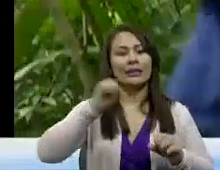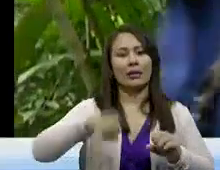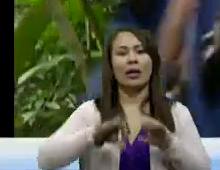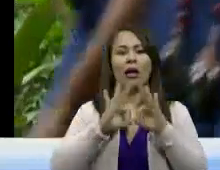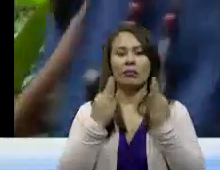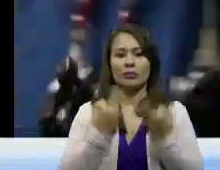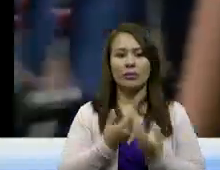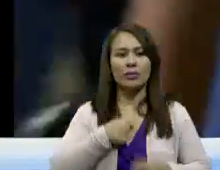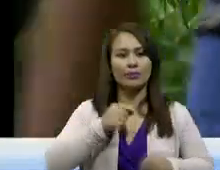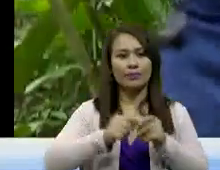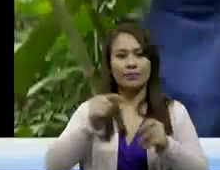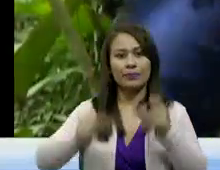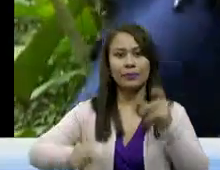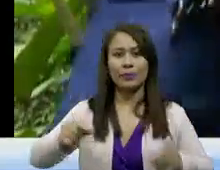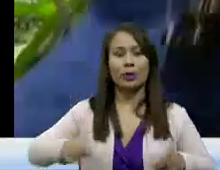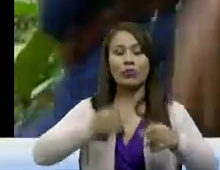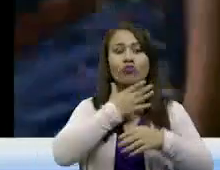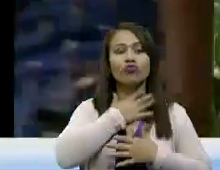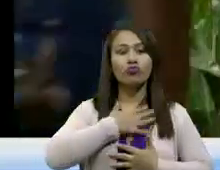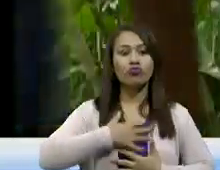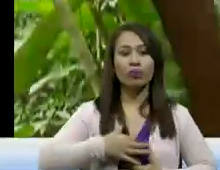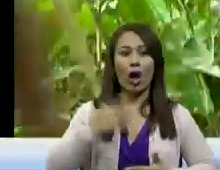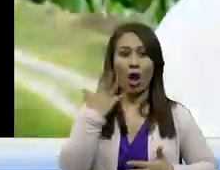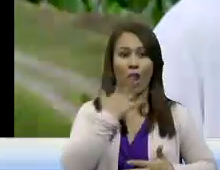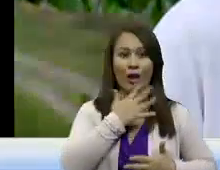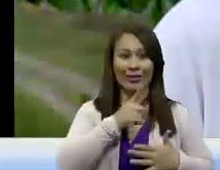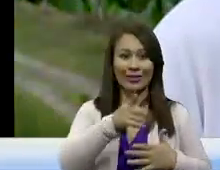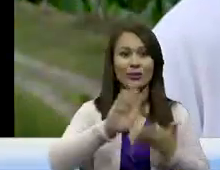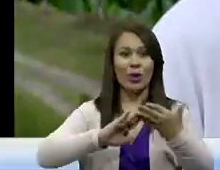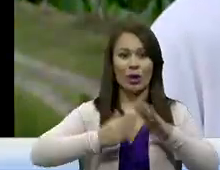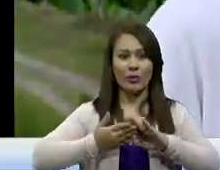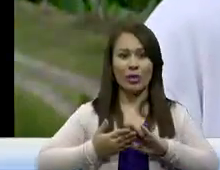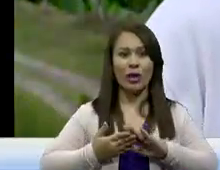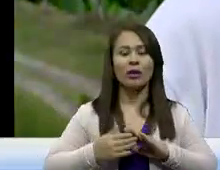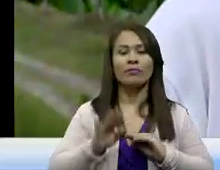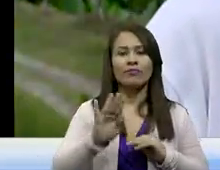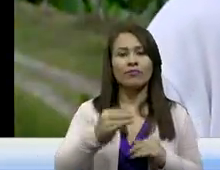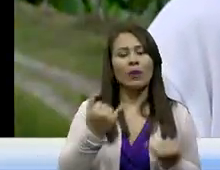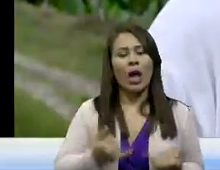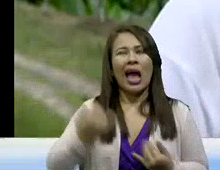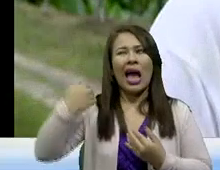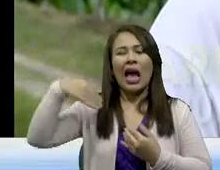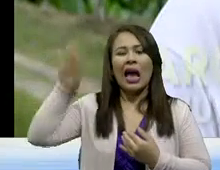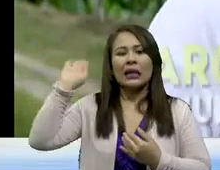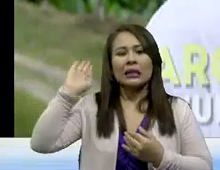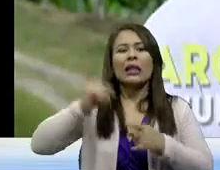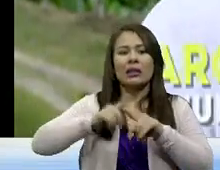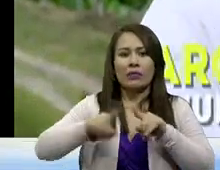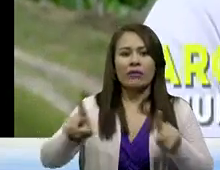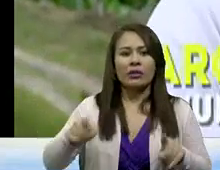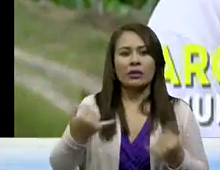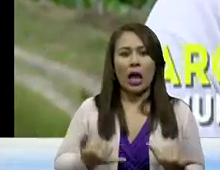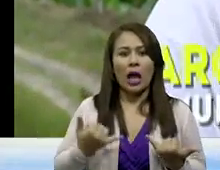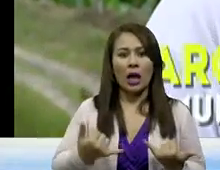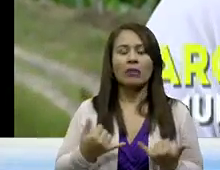del pueblo Shuar en lo antiguo con lo de hoy que estamos pasando es diferente porque lo antiguo no era